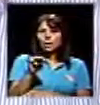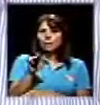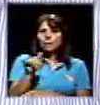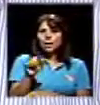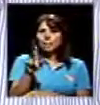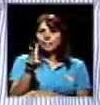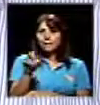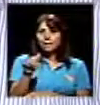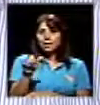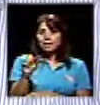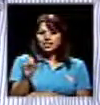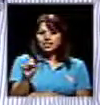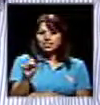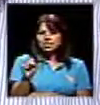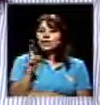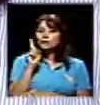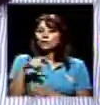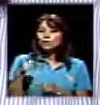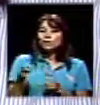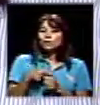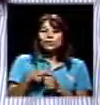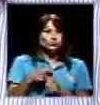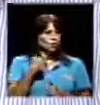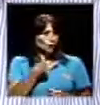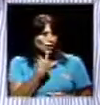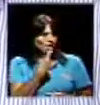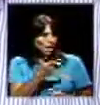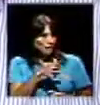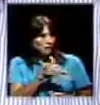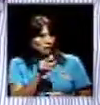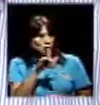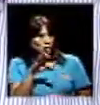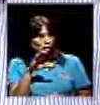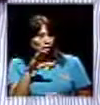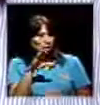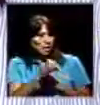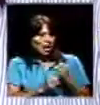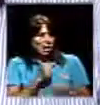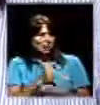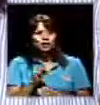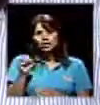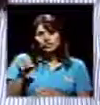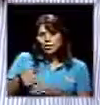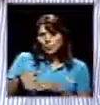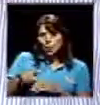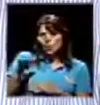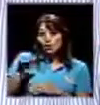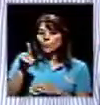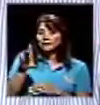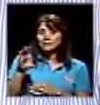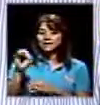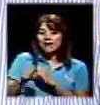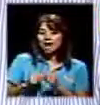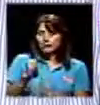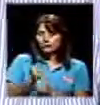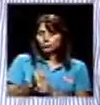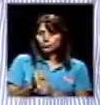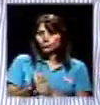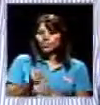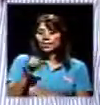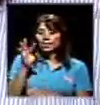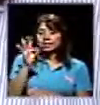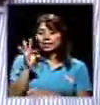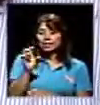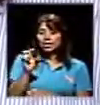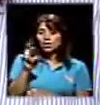teoremas, pero... Yo diría que debe tener por lo menos 100 años. Sí, un poquito más de 100 años. Uh-huh. ¿Qué es lo que